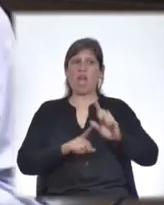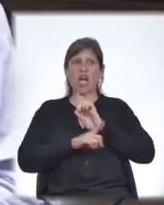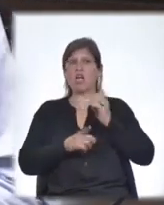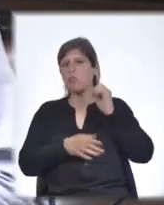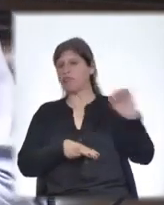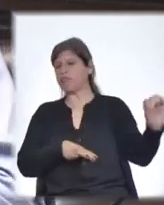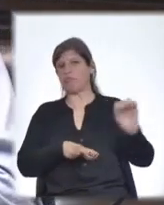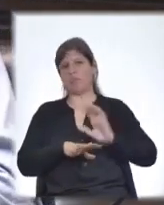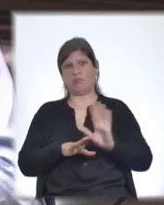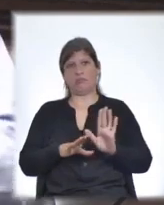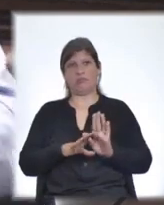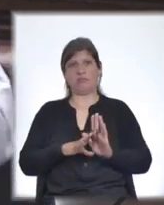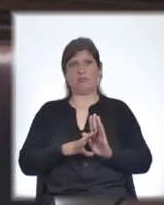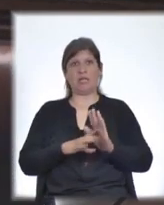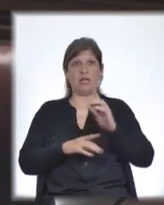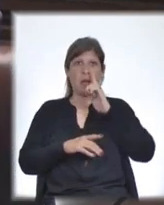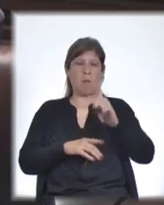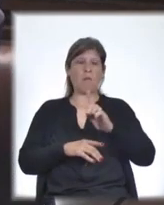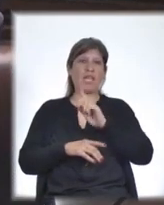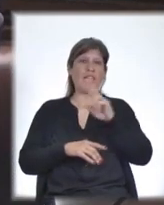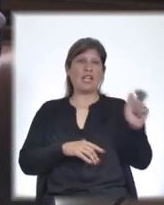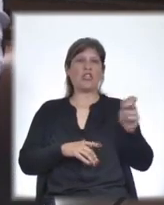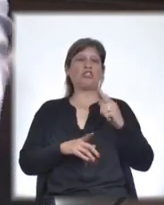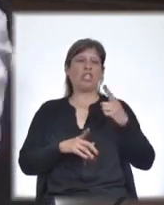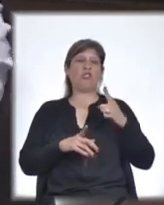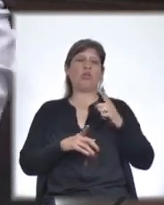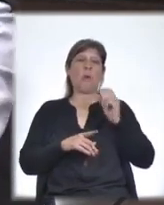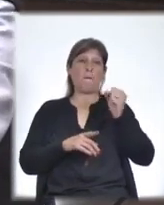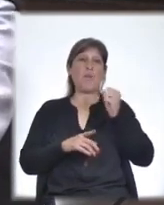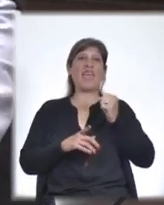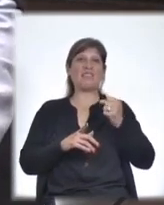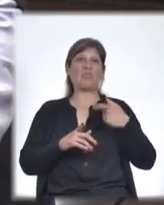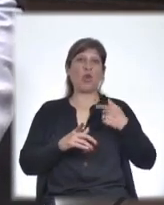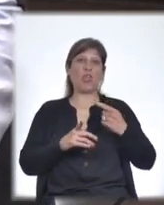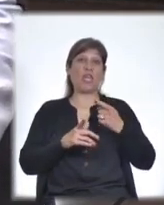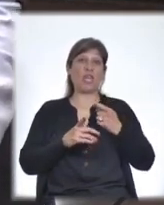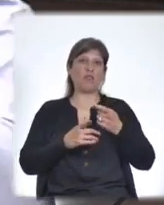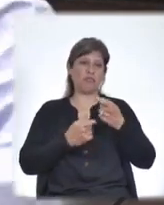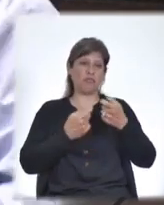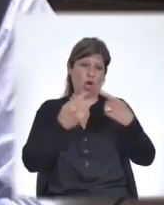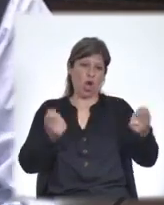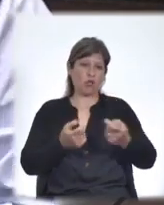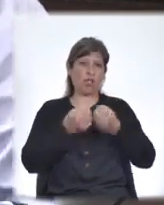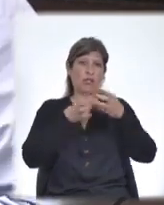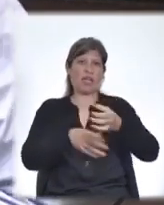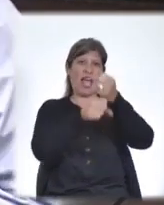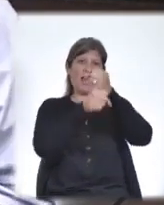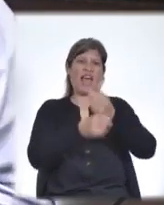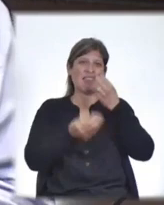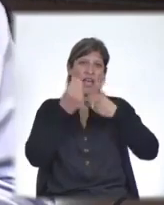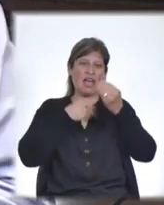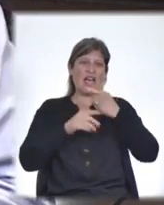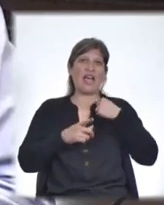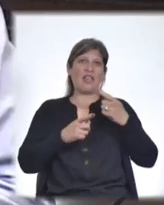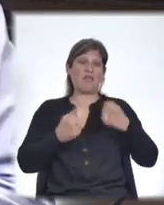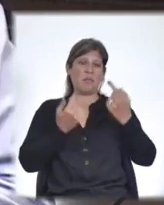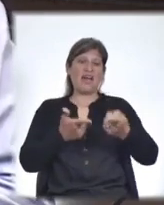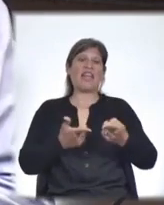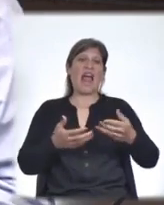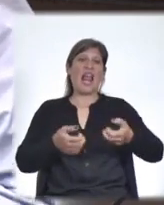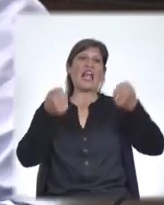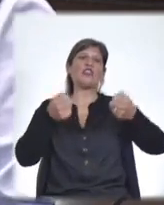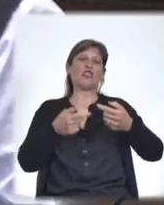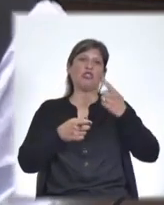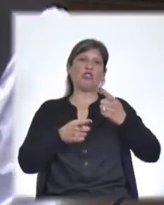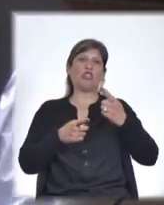dando la espalda. 1.200 pesos de canasta fue la respuesta a la emergencia de las ollas populares.